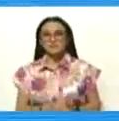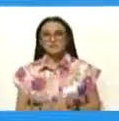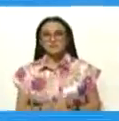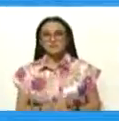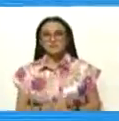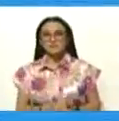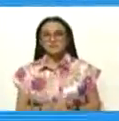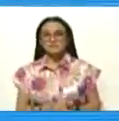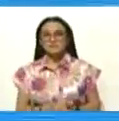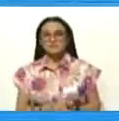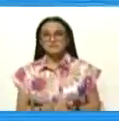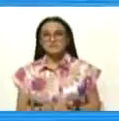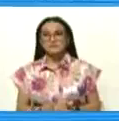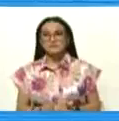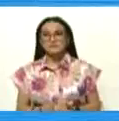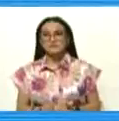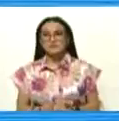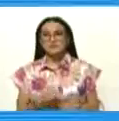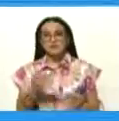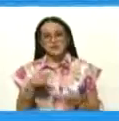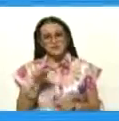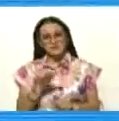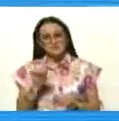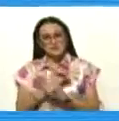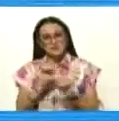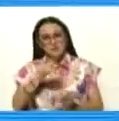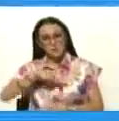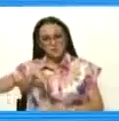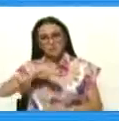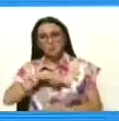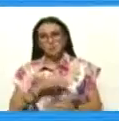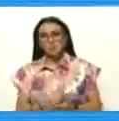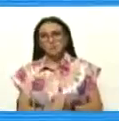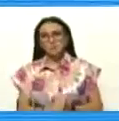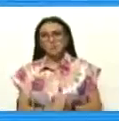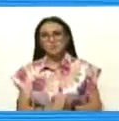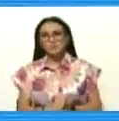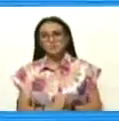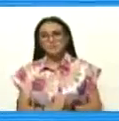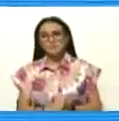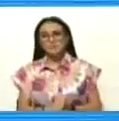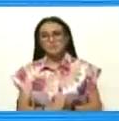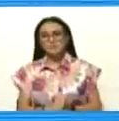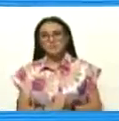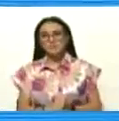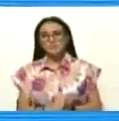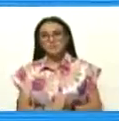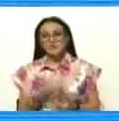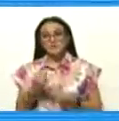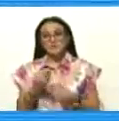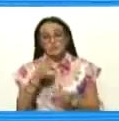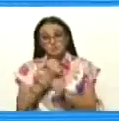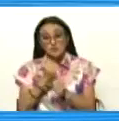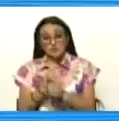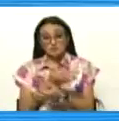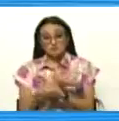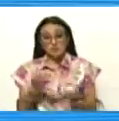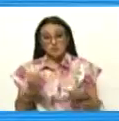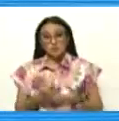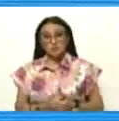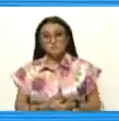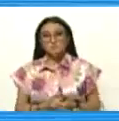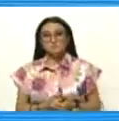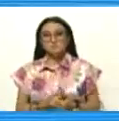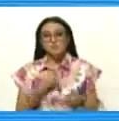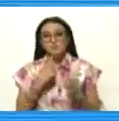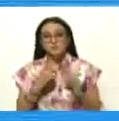Esta semana terminamos nosotros actividades del partido y hemos hecho algo extraordinario, que es consultarle a